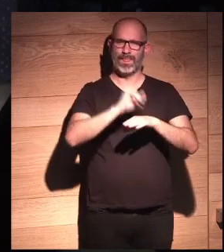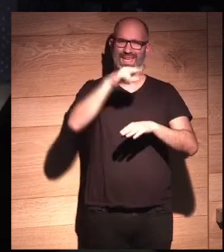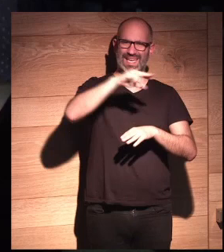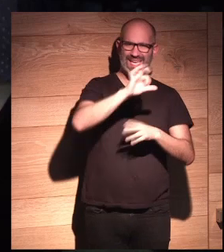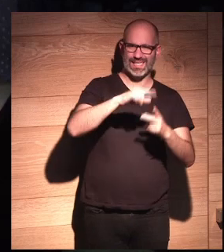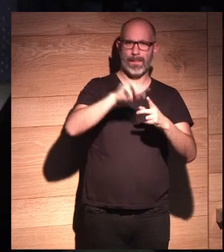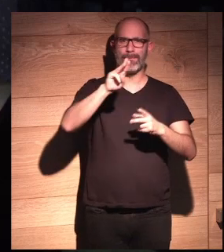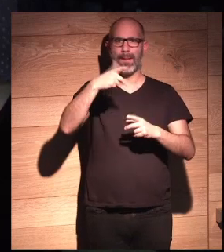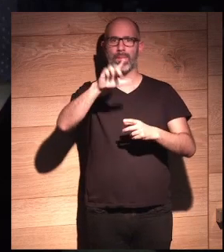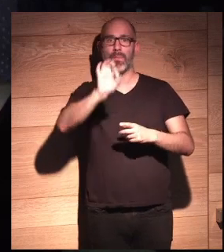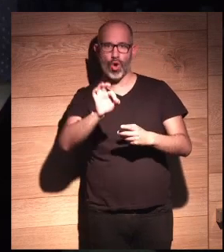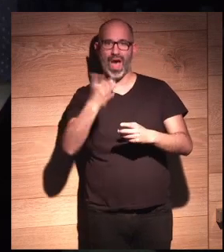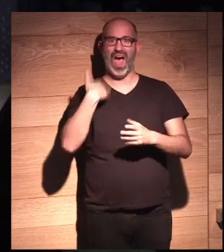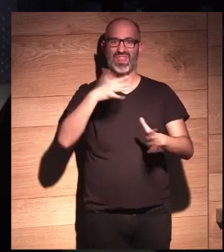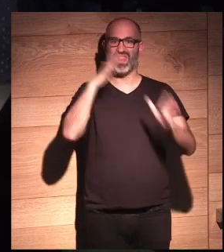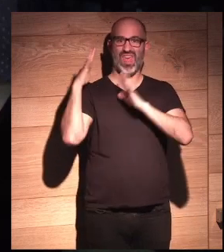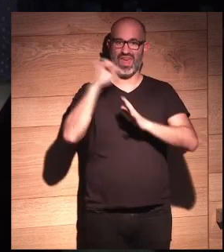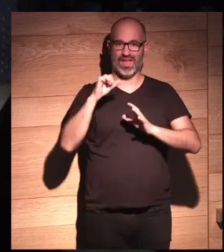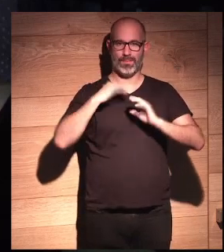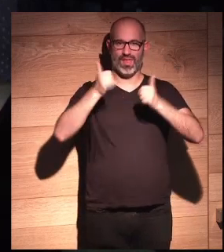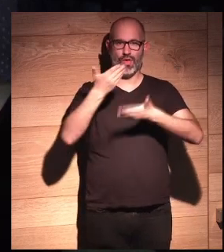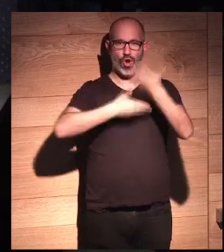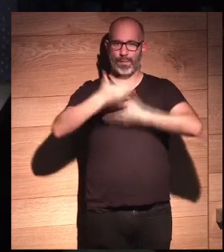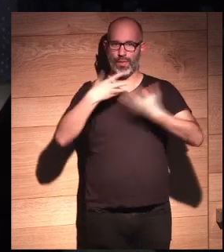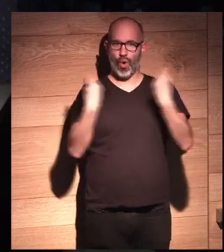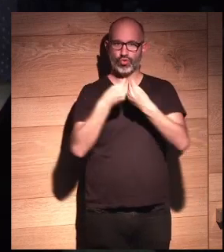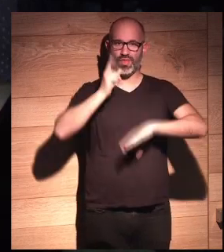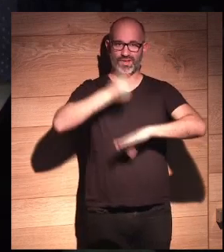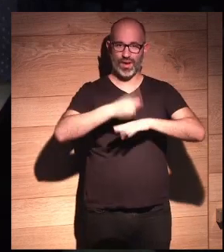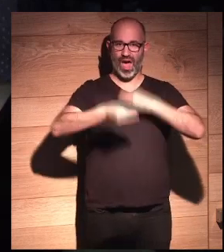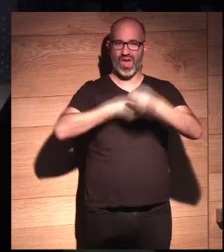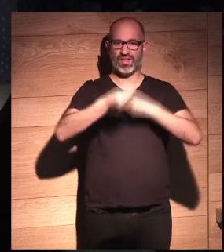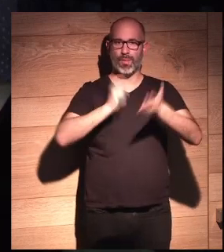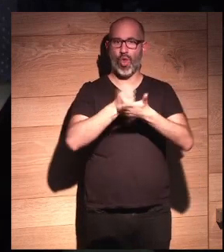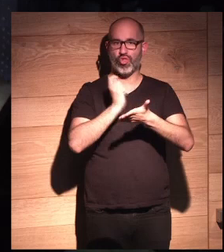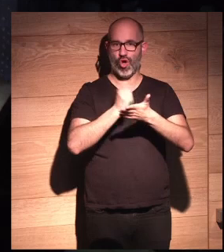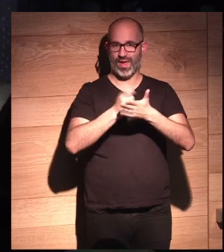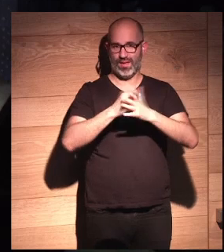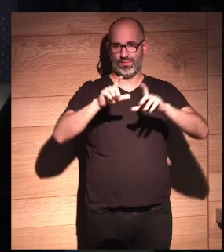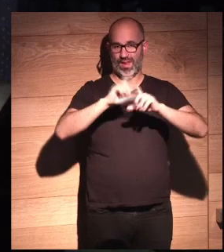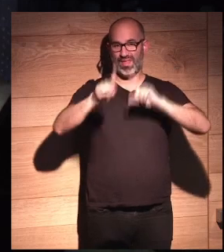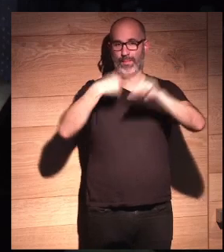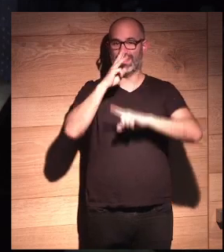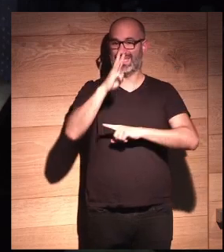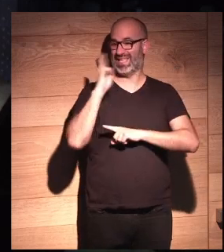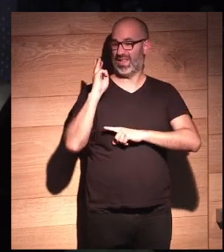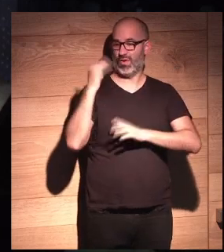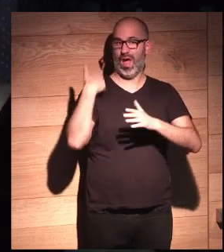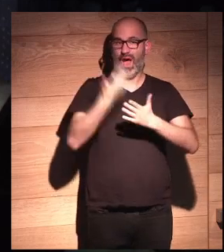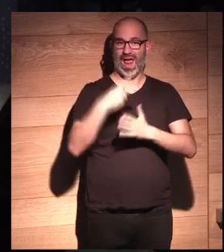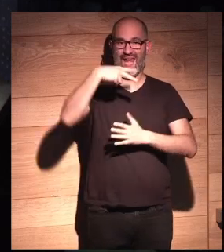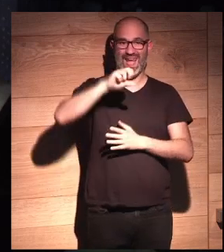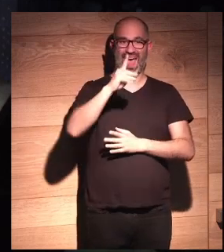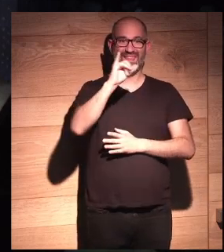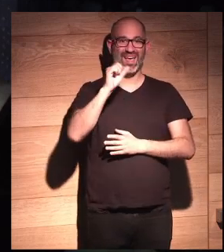Inés y Pablo hace 10 años colaborando juntos como directores y realizando las producciones. En los últimos 3 años se ha unido Nadia y